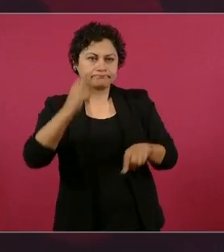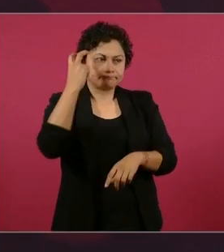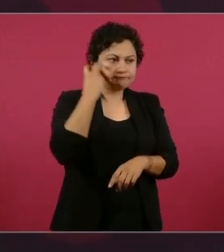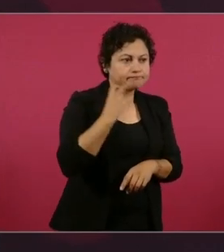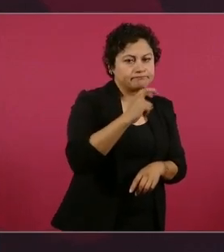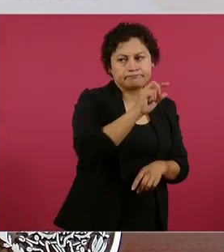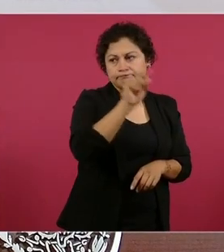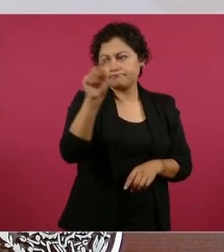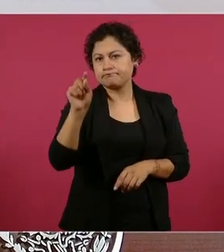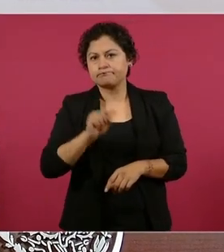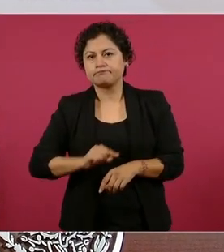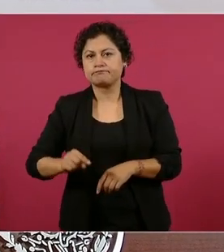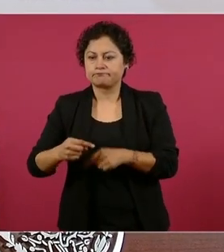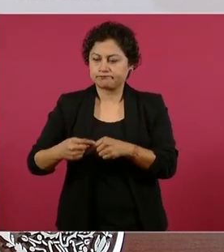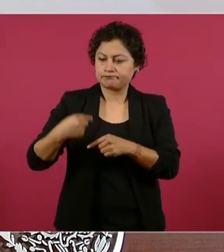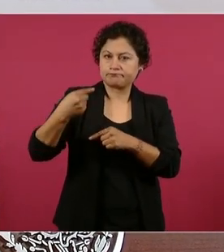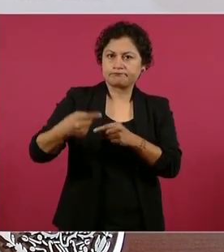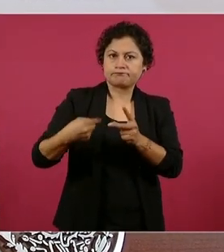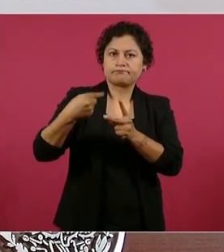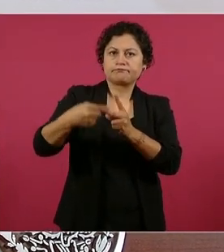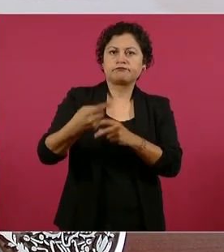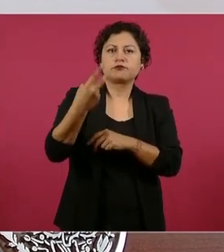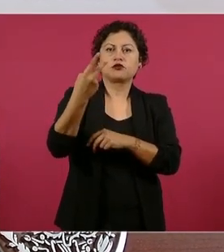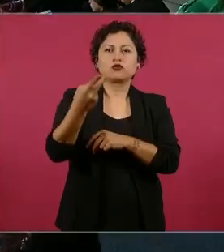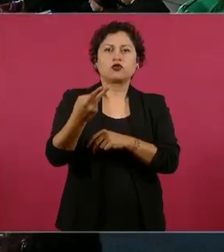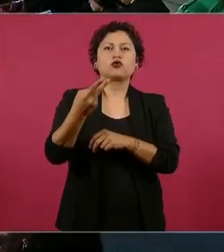y van bien las cosas.